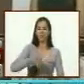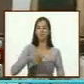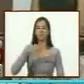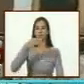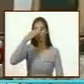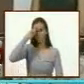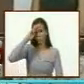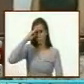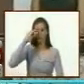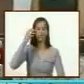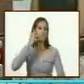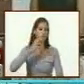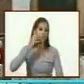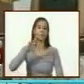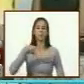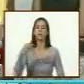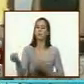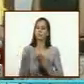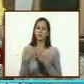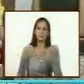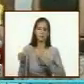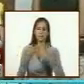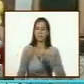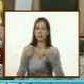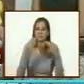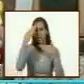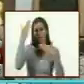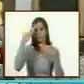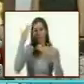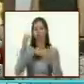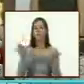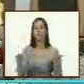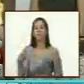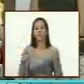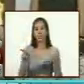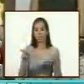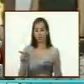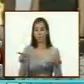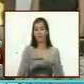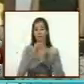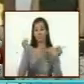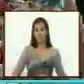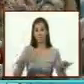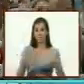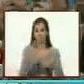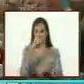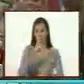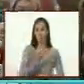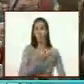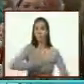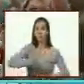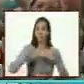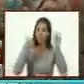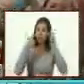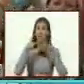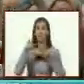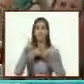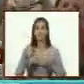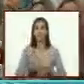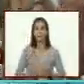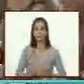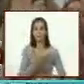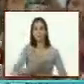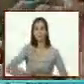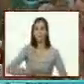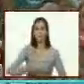toda Venezuela llaman y mandan saludos. Sin duda alguna, el presidente venezolano Hugo Chávez se ha convertido en el presidente en